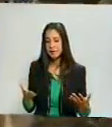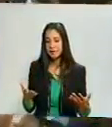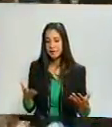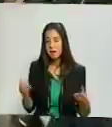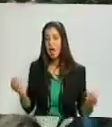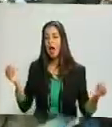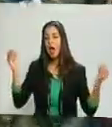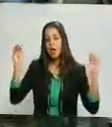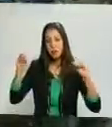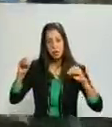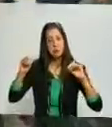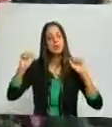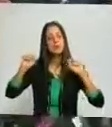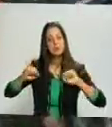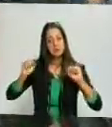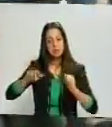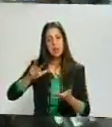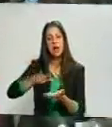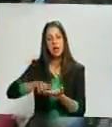Aprobado.